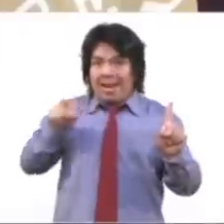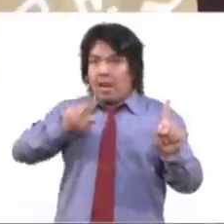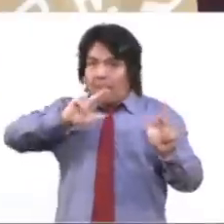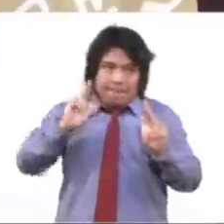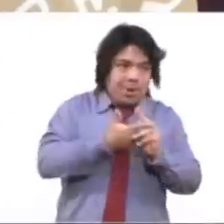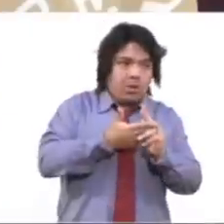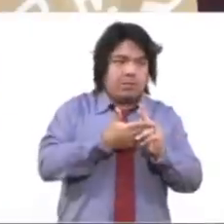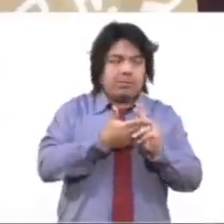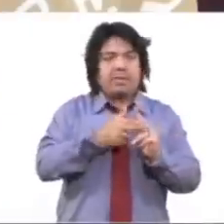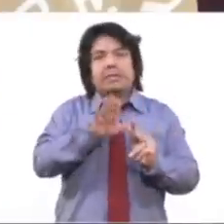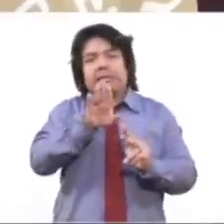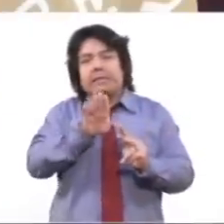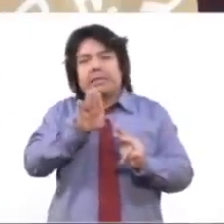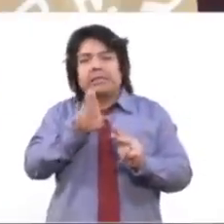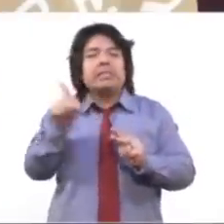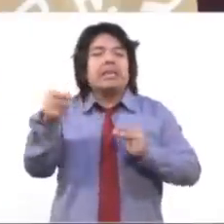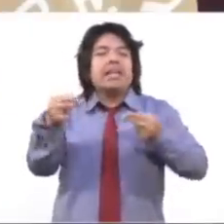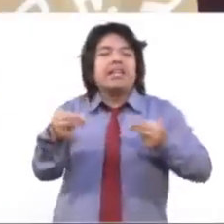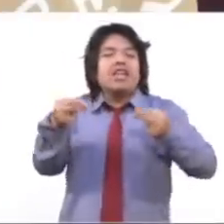tiene negocios en el estado de Morelos.